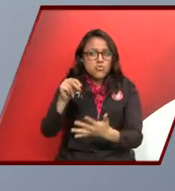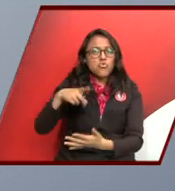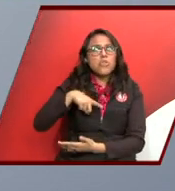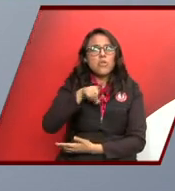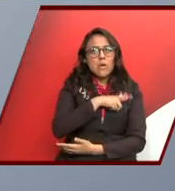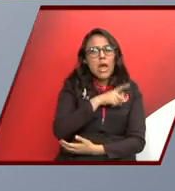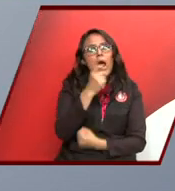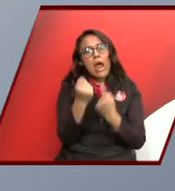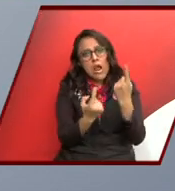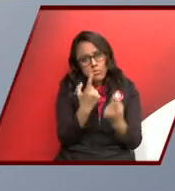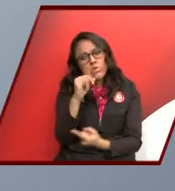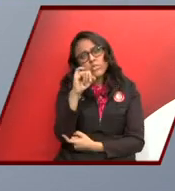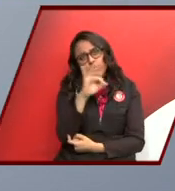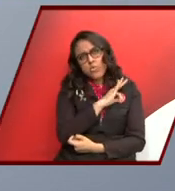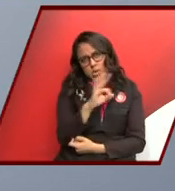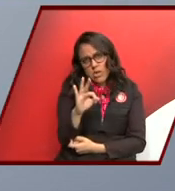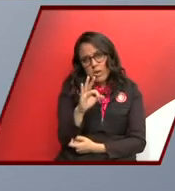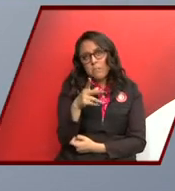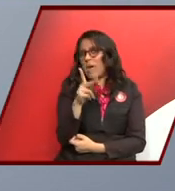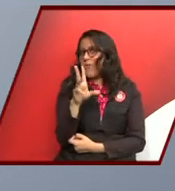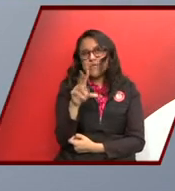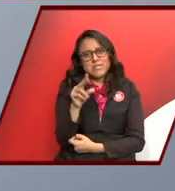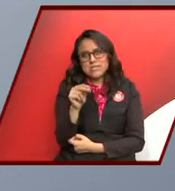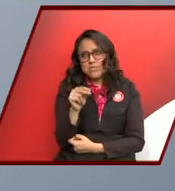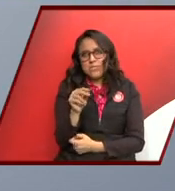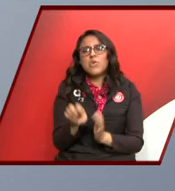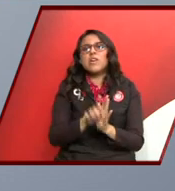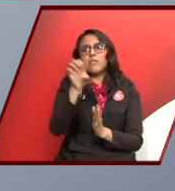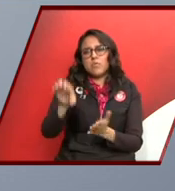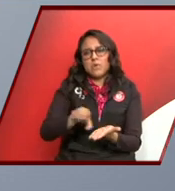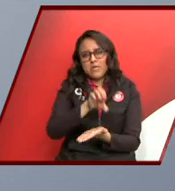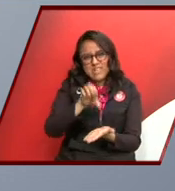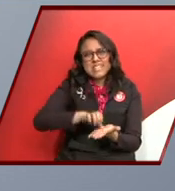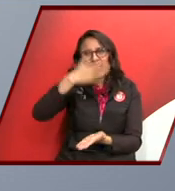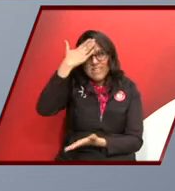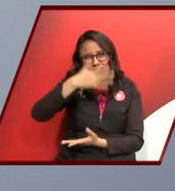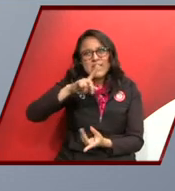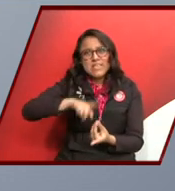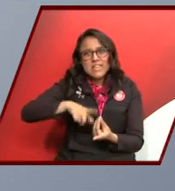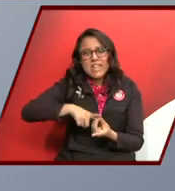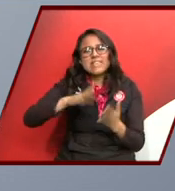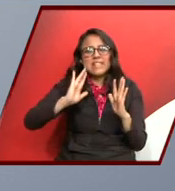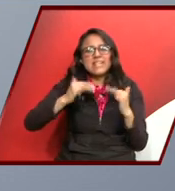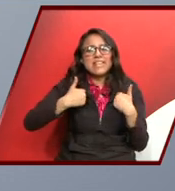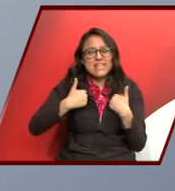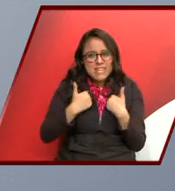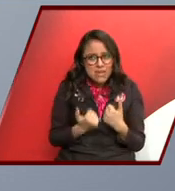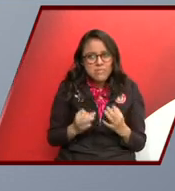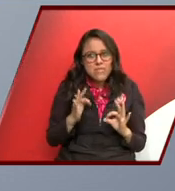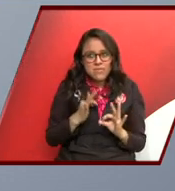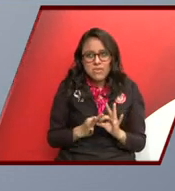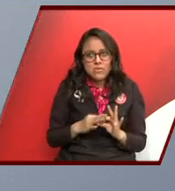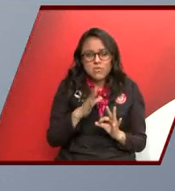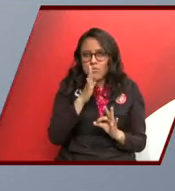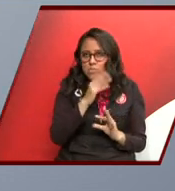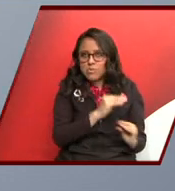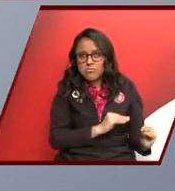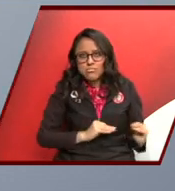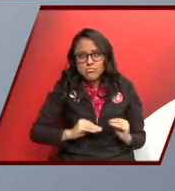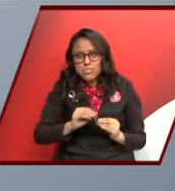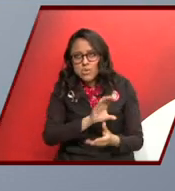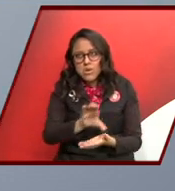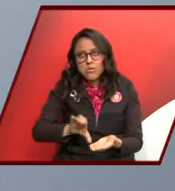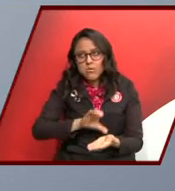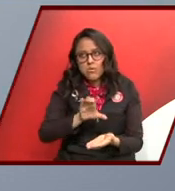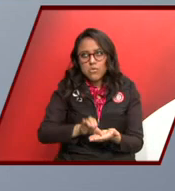estar? Hay unas que sí pueden estar, pero es que ahí esta colonia, ya ubiqué perfectamente bien cuál es. No puedes circular por esa